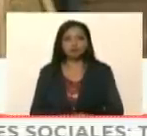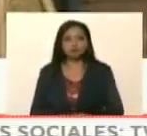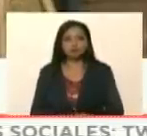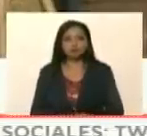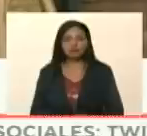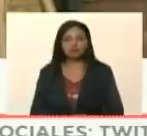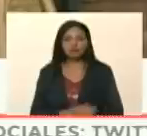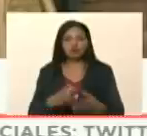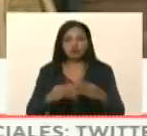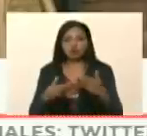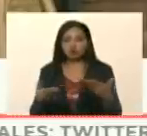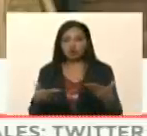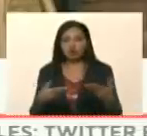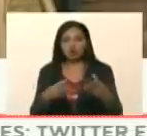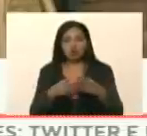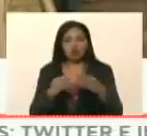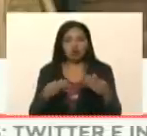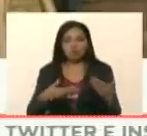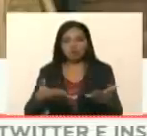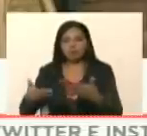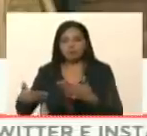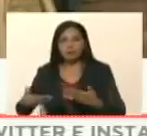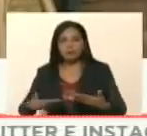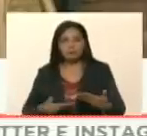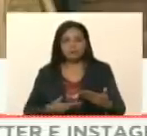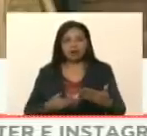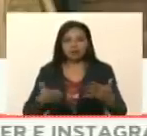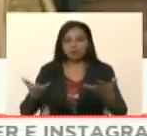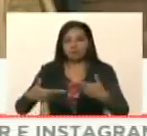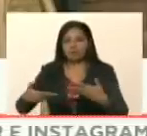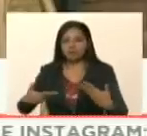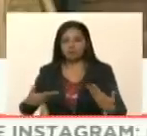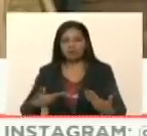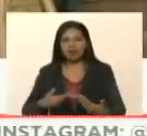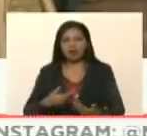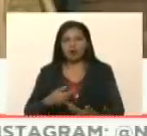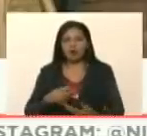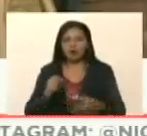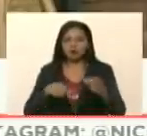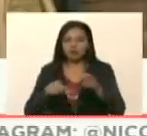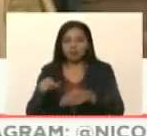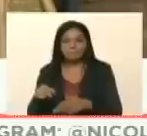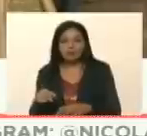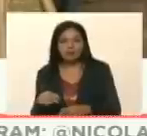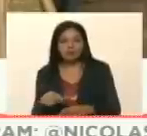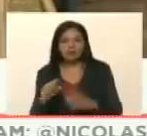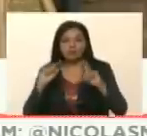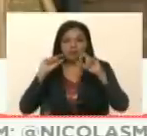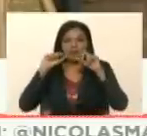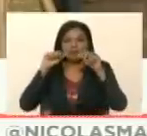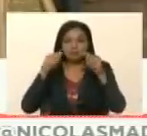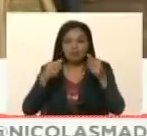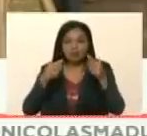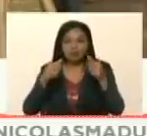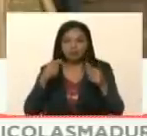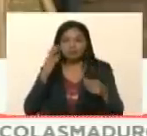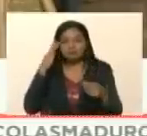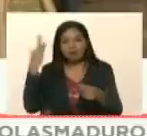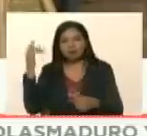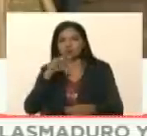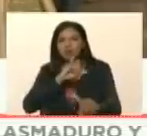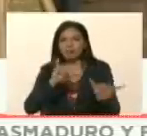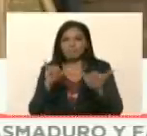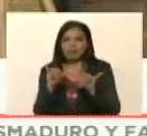Aquí está todos estos regalos que me trajo, semillas de maíz. Imagínense